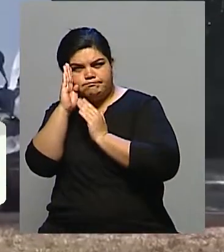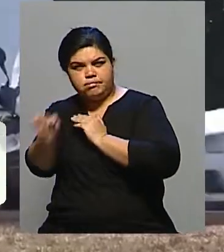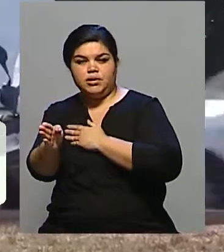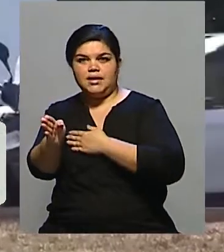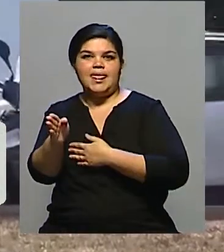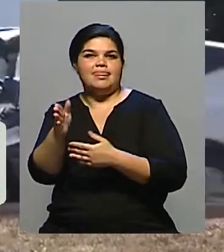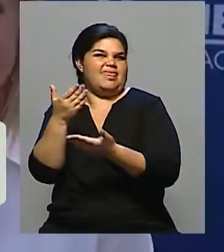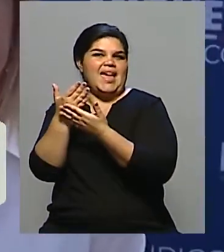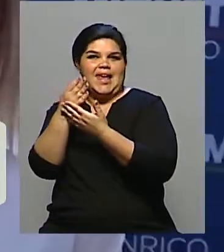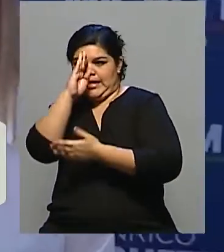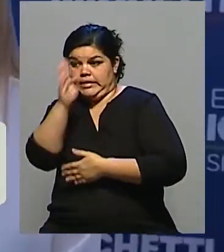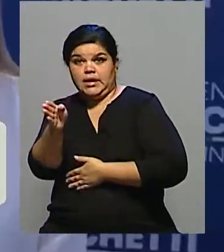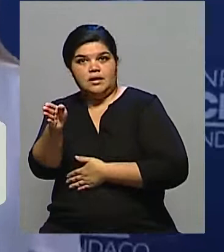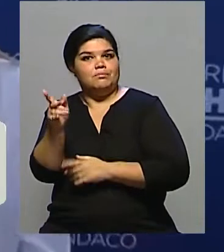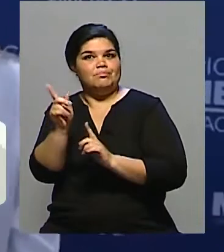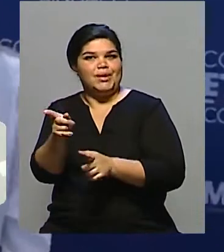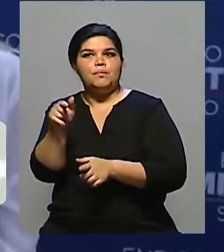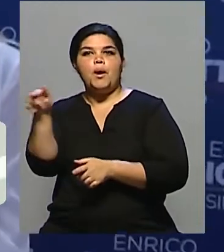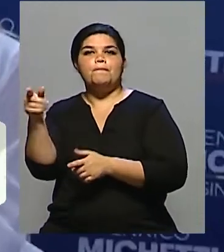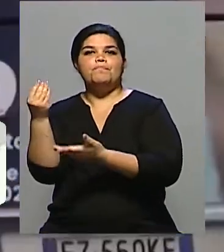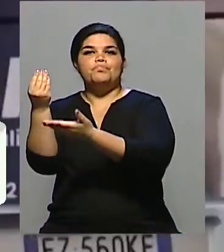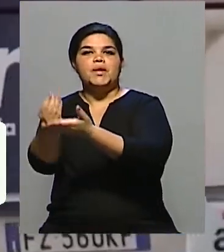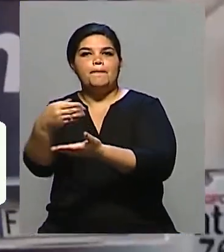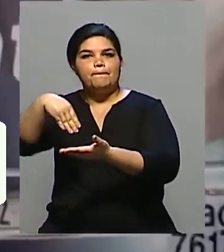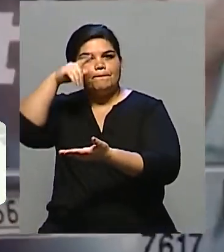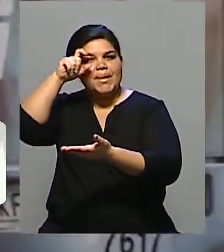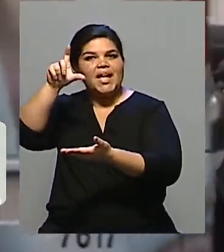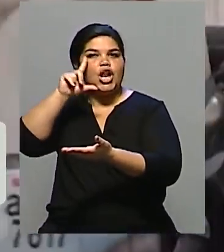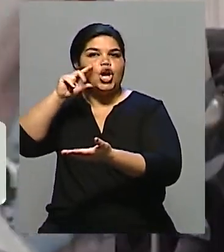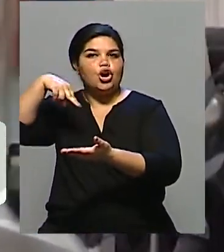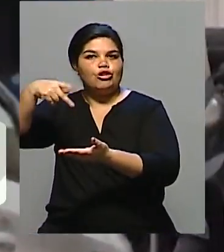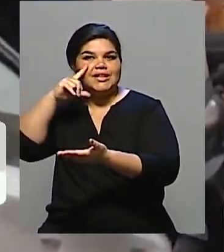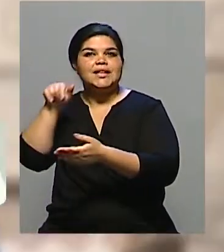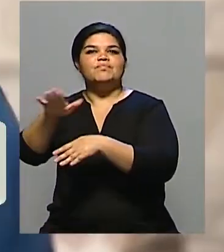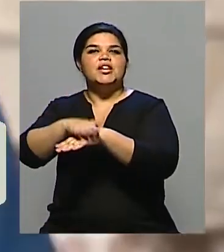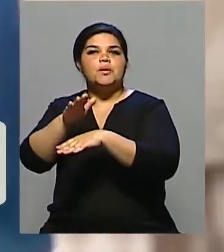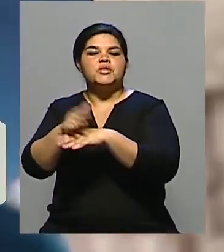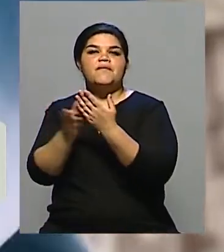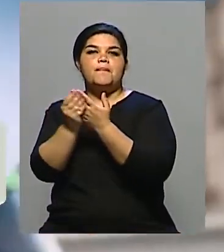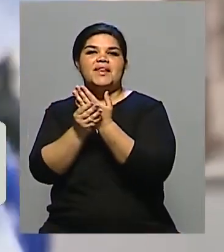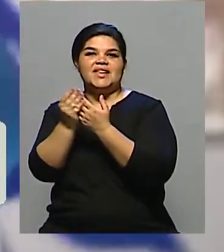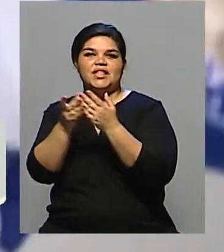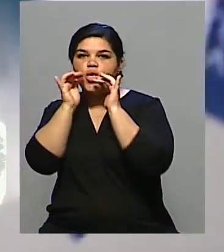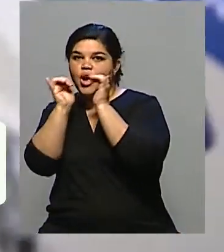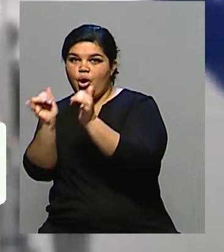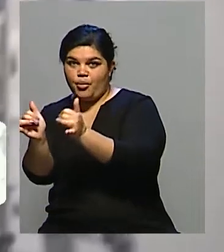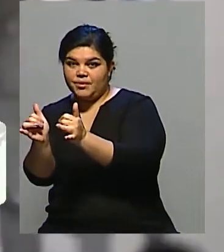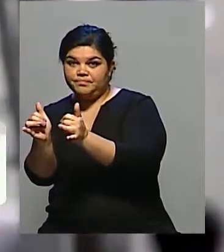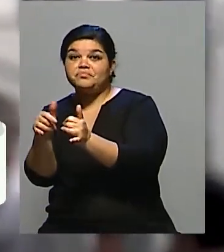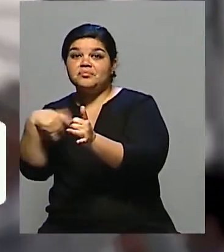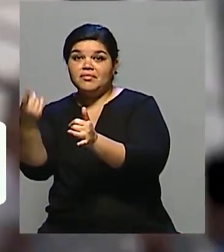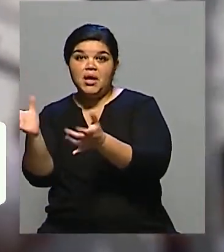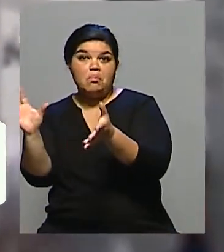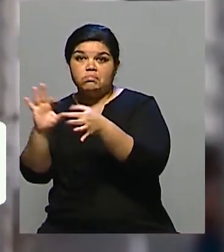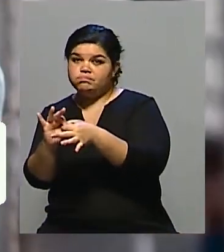actual, Meloni ocupó el cargo de ministra de la Juventud. Sí. Luego prácticamente se separó de